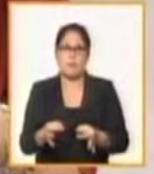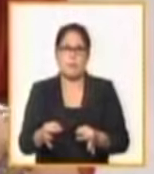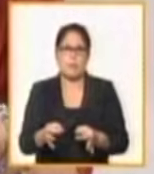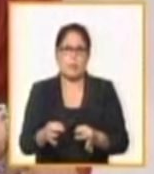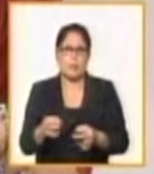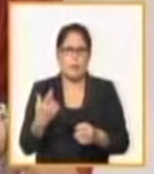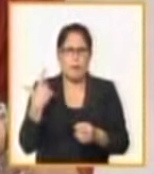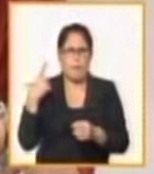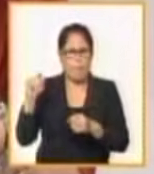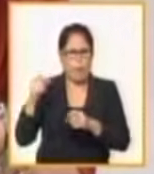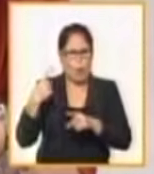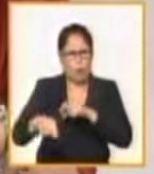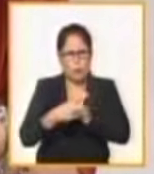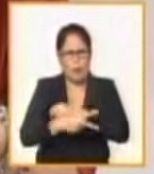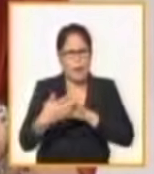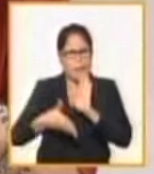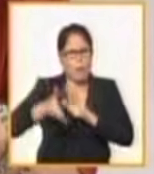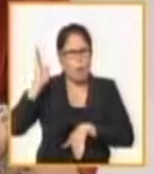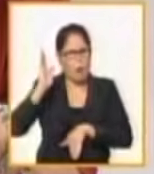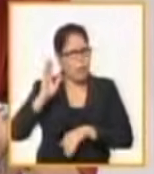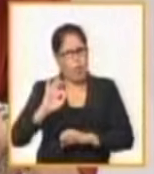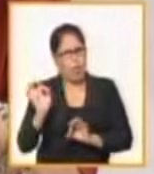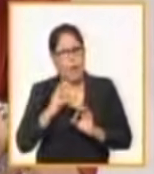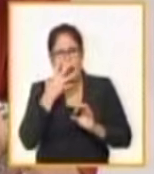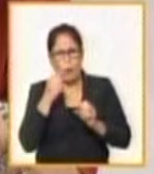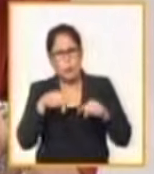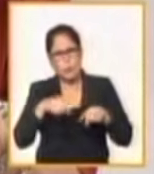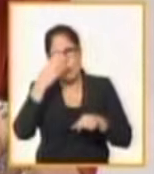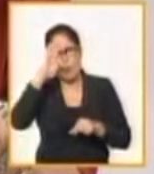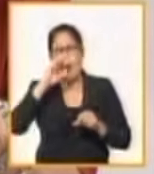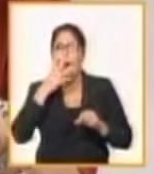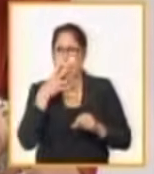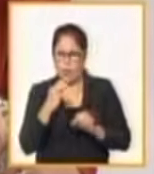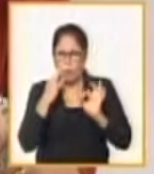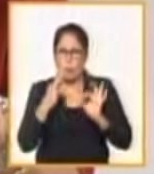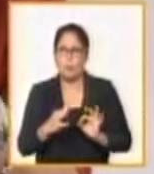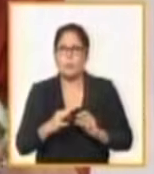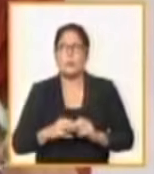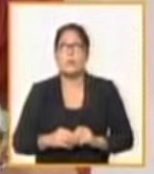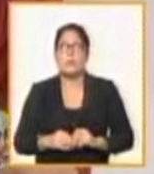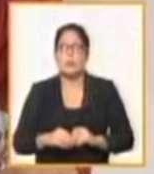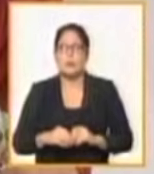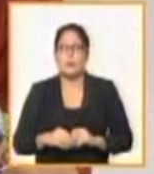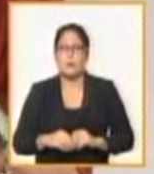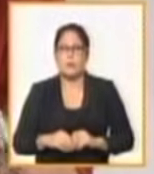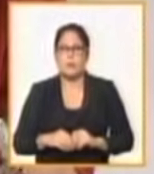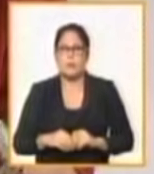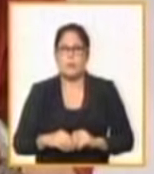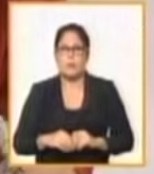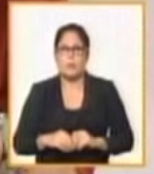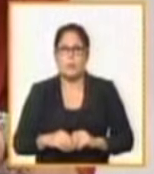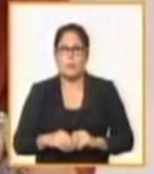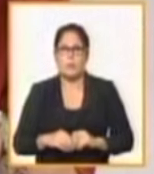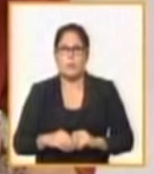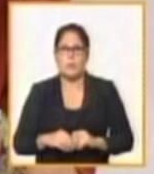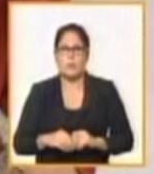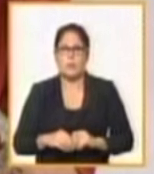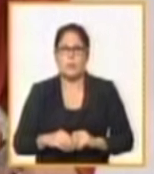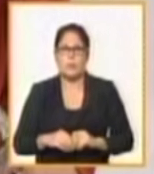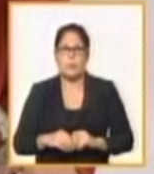que irme a ningún lugar, sino quedarme en Cuba y hacer mi obra en Cuba, que la tenía pensada ya más o menos